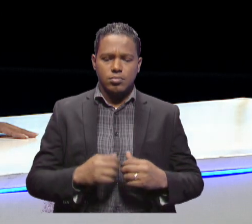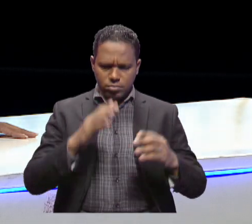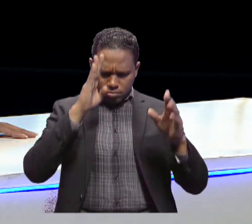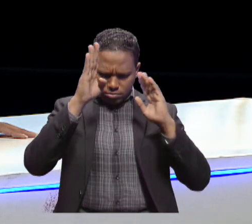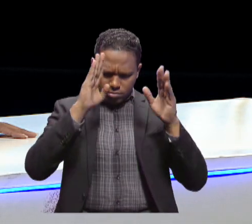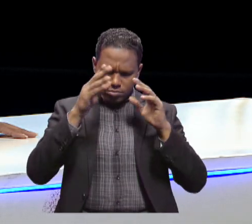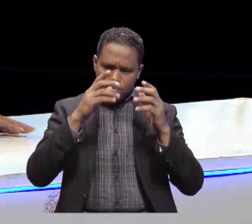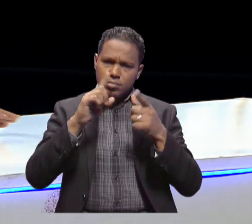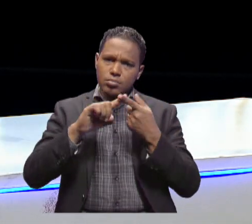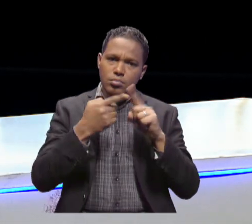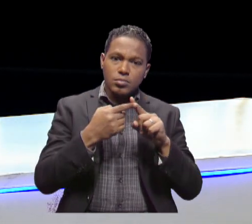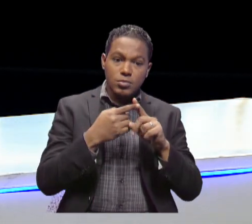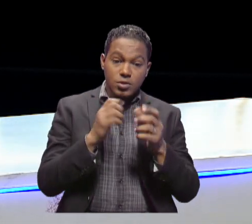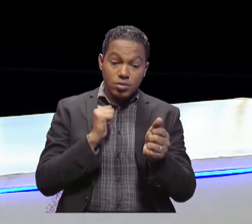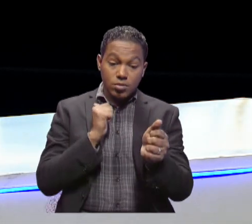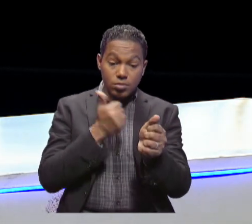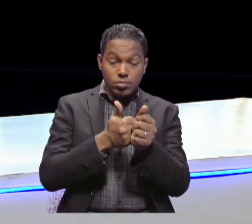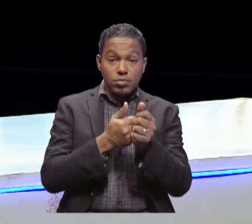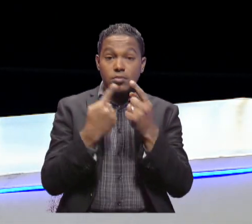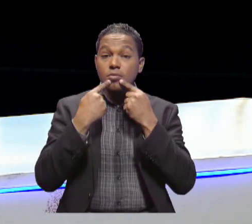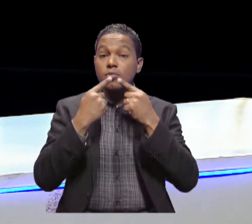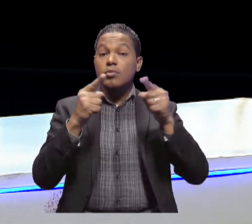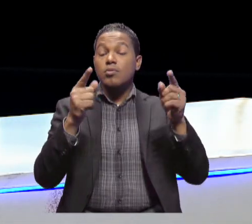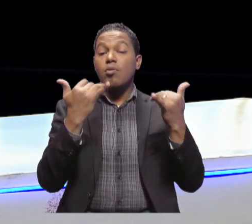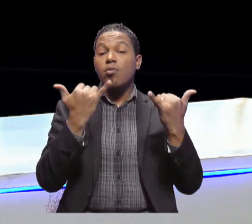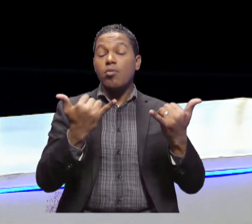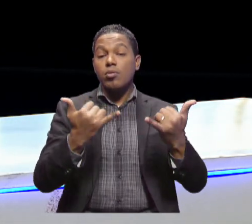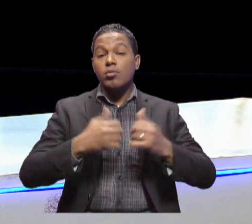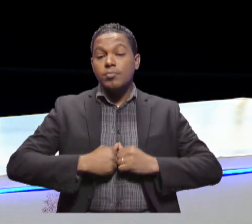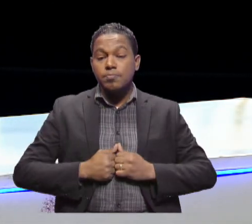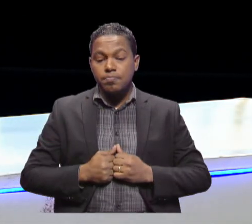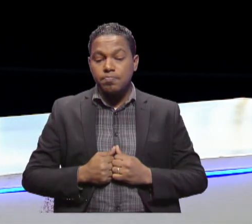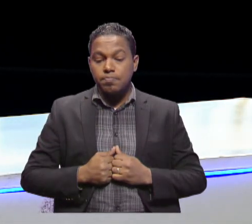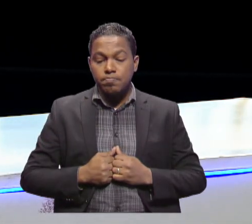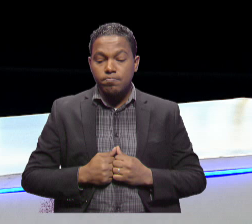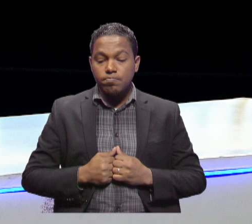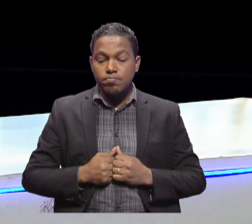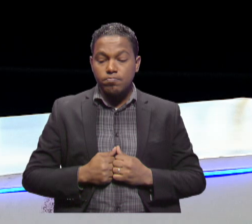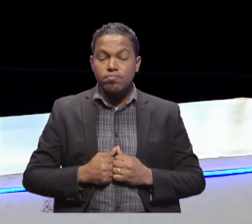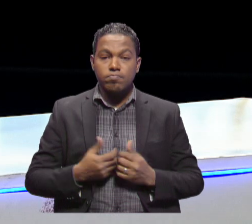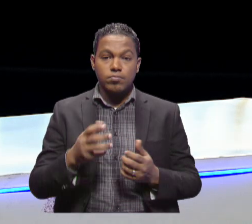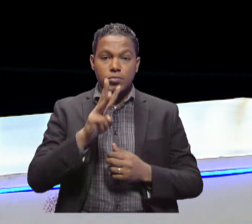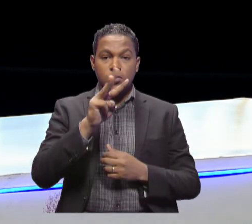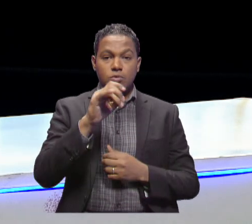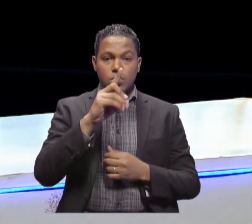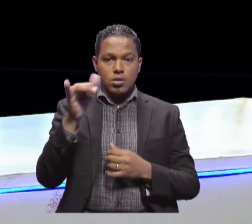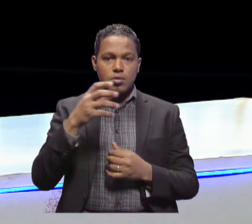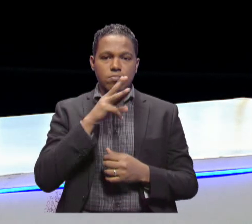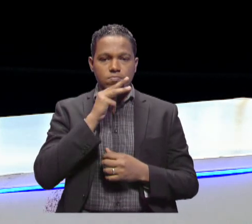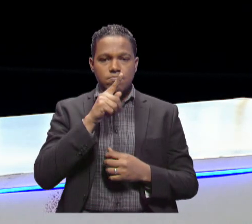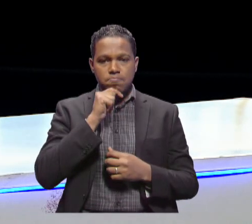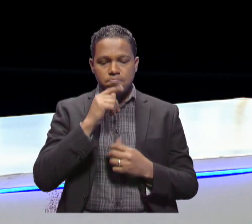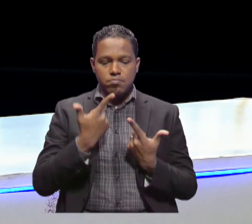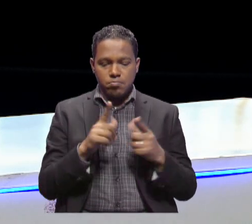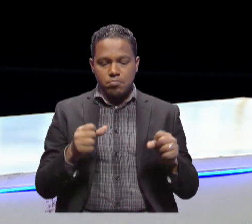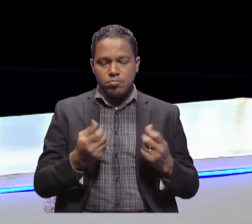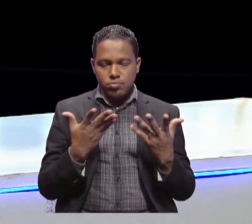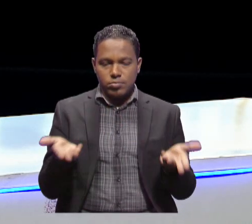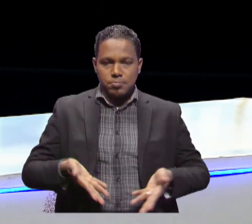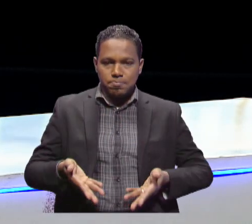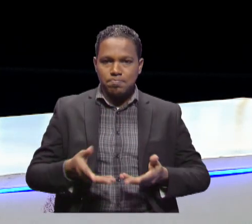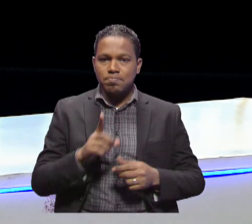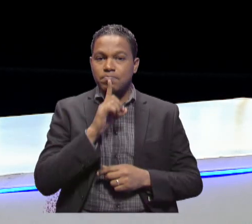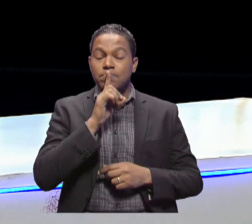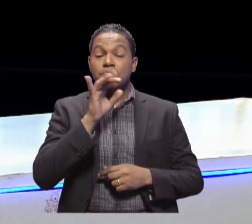¿Qué tal, amigos? Estamos en esta actualización noticiosa de nuestra parte, Wendy Mora y Matthew Terrero, en el lenguaje de señas,